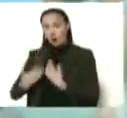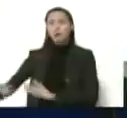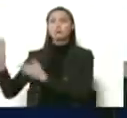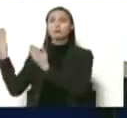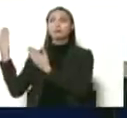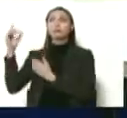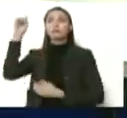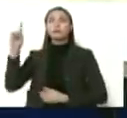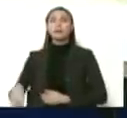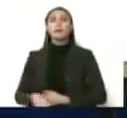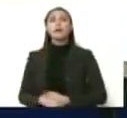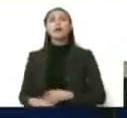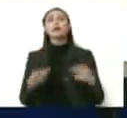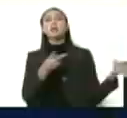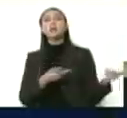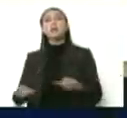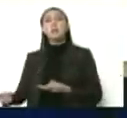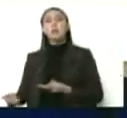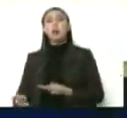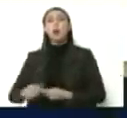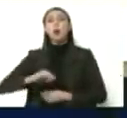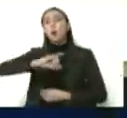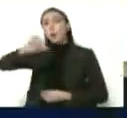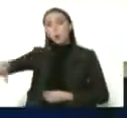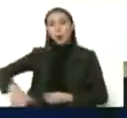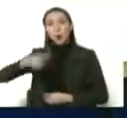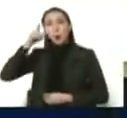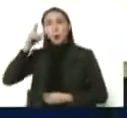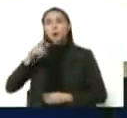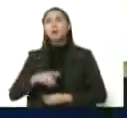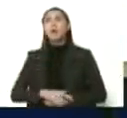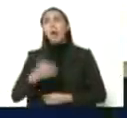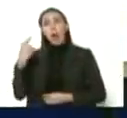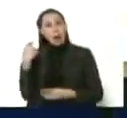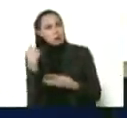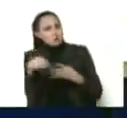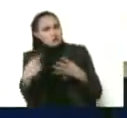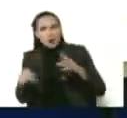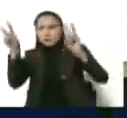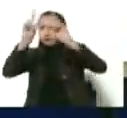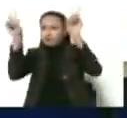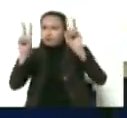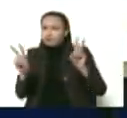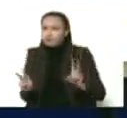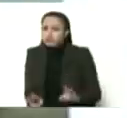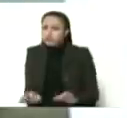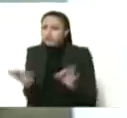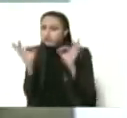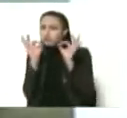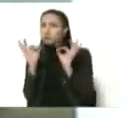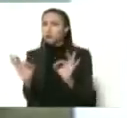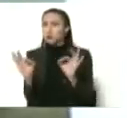Invitado especial, Jorge Rodríguez Gómez, porque tenemos elementos claves,